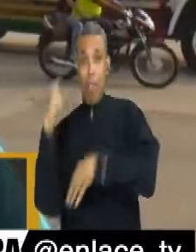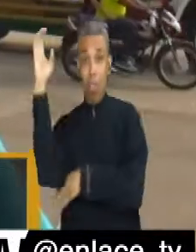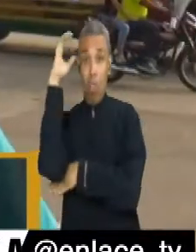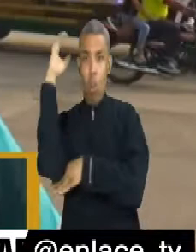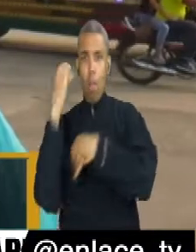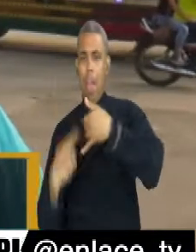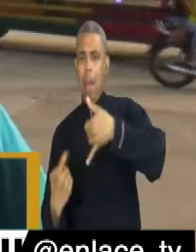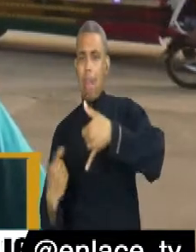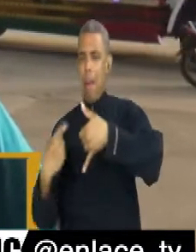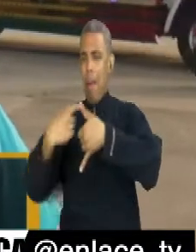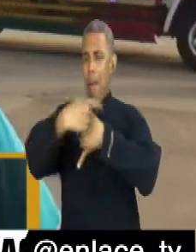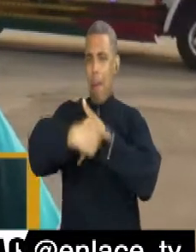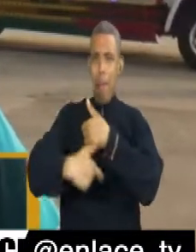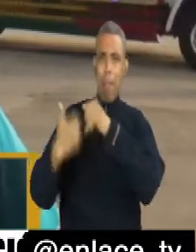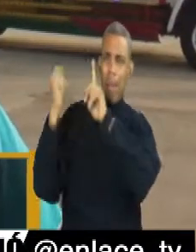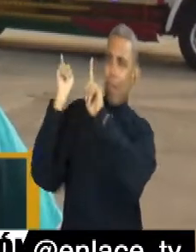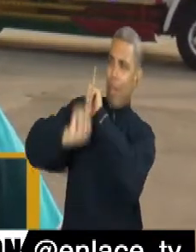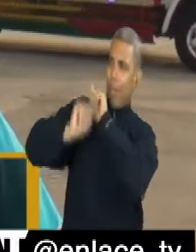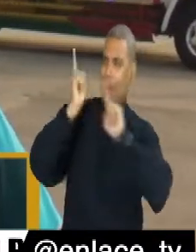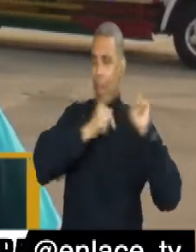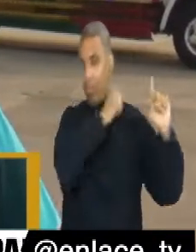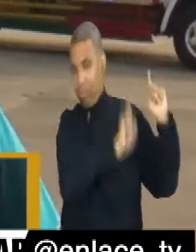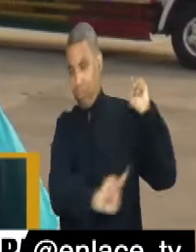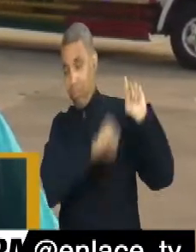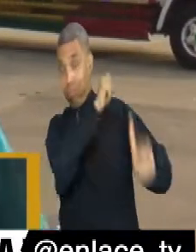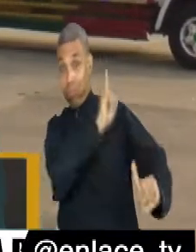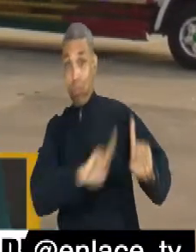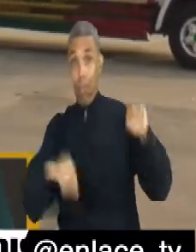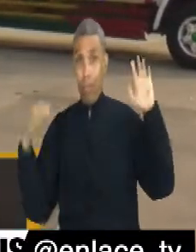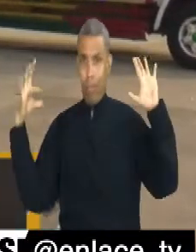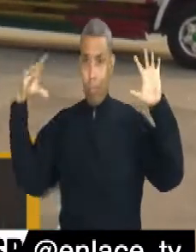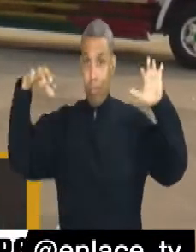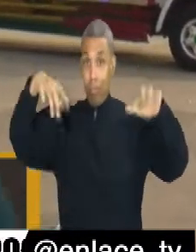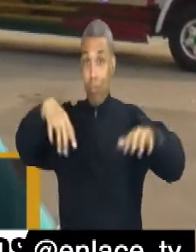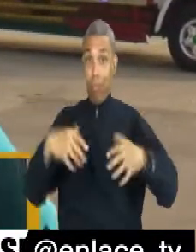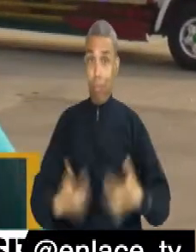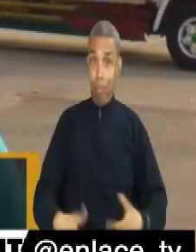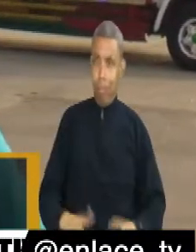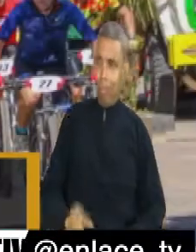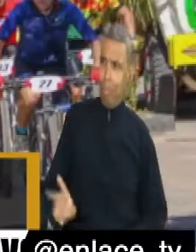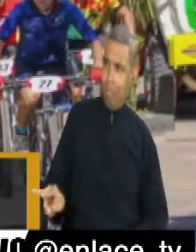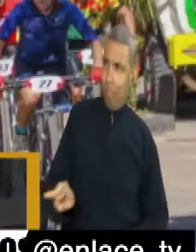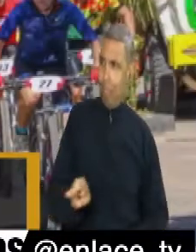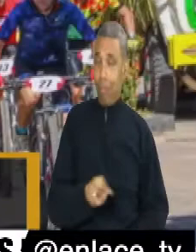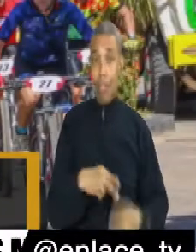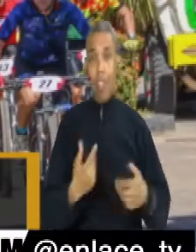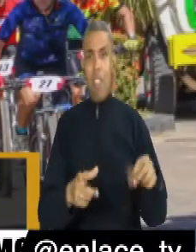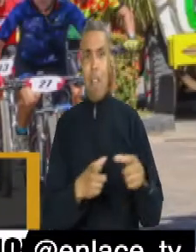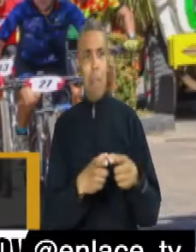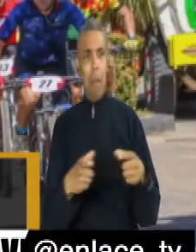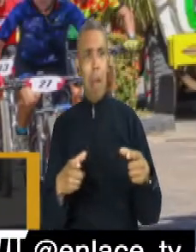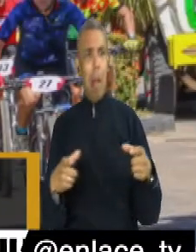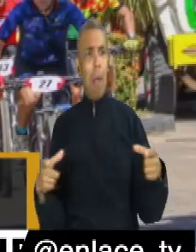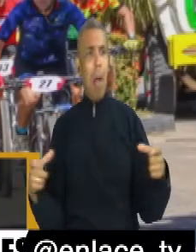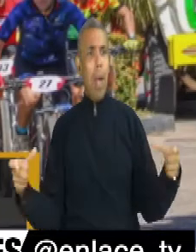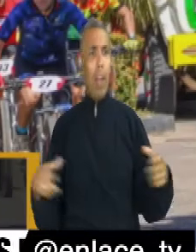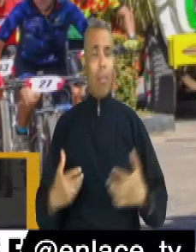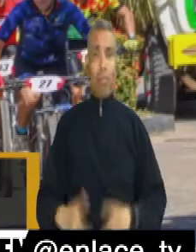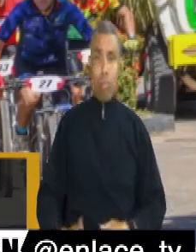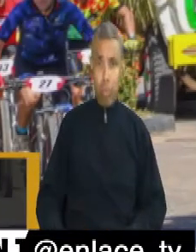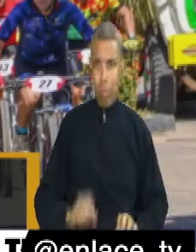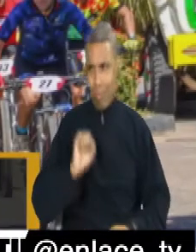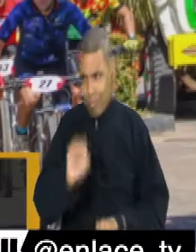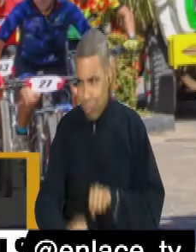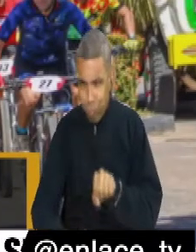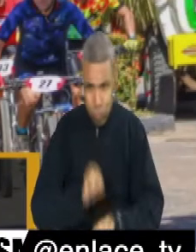satisfactoria, la verdad fue muy gratificante ver tan bonita aceptación, no solamente de los locales sino también de todos